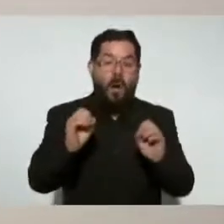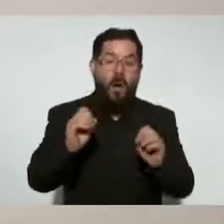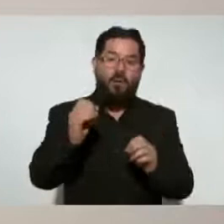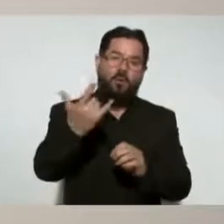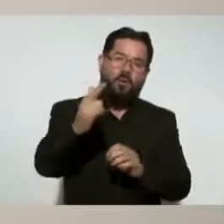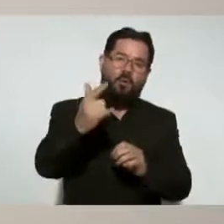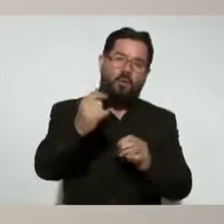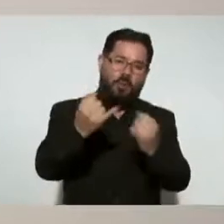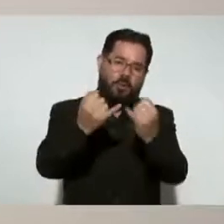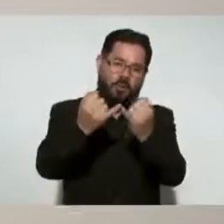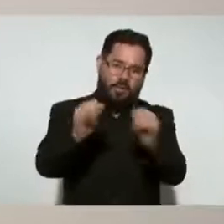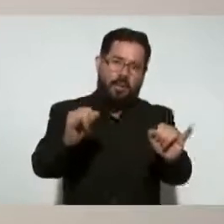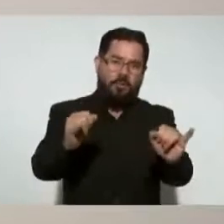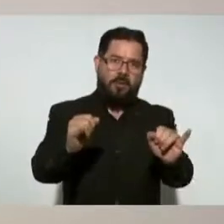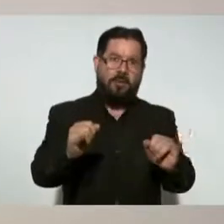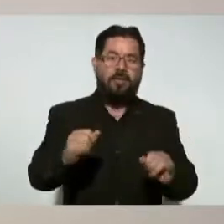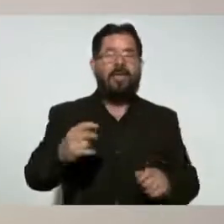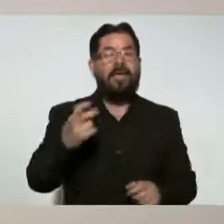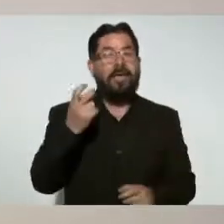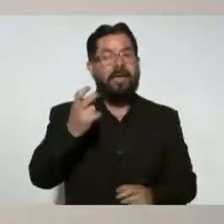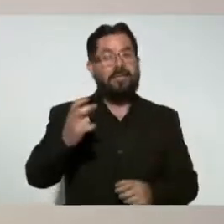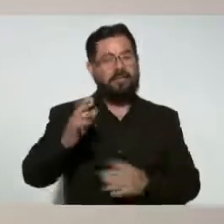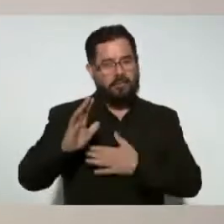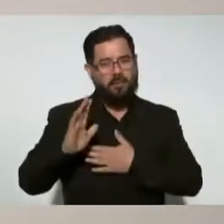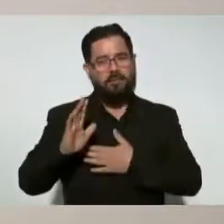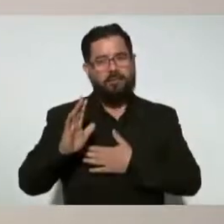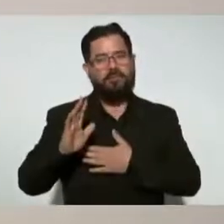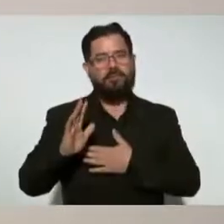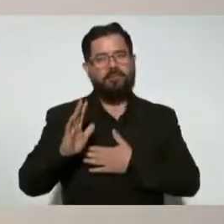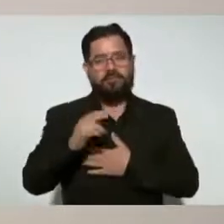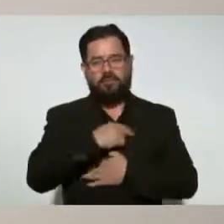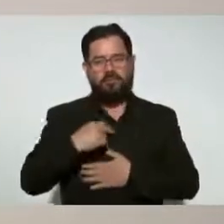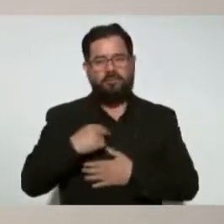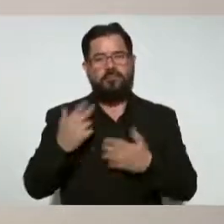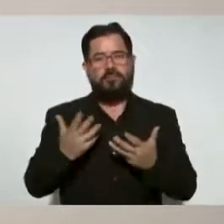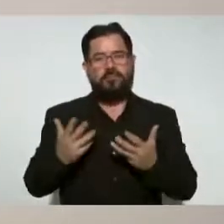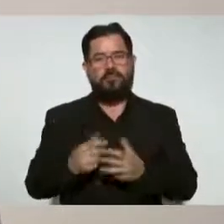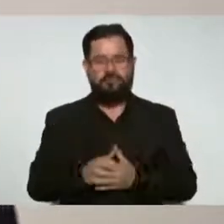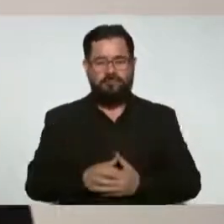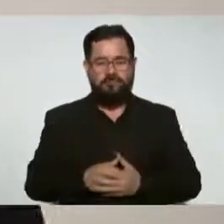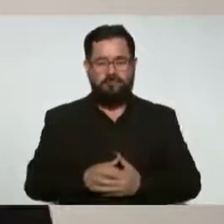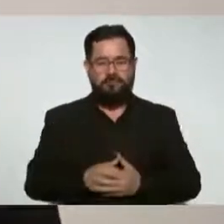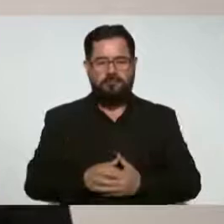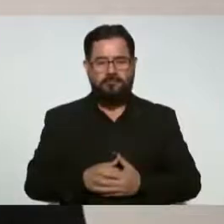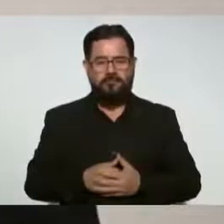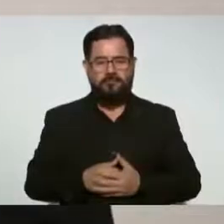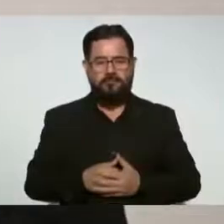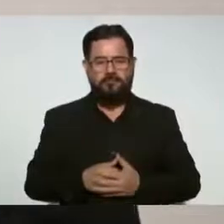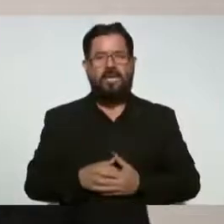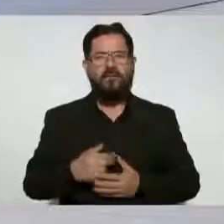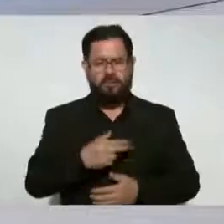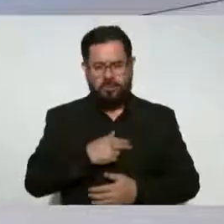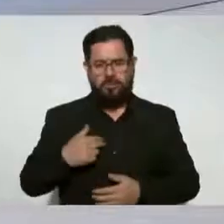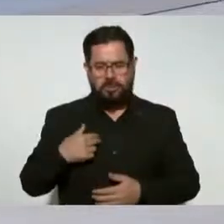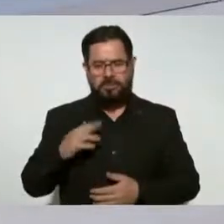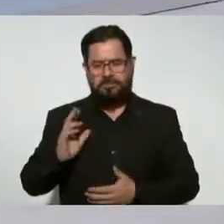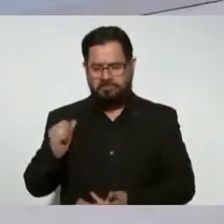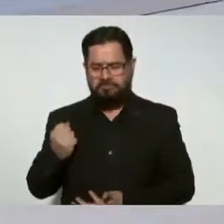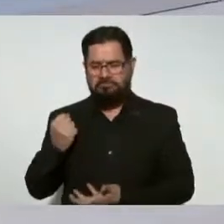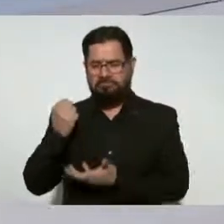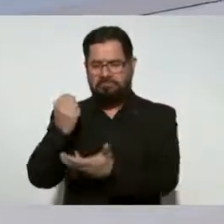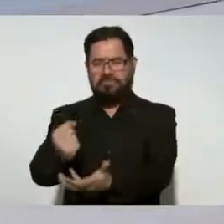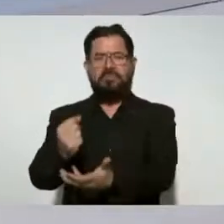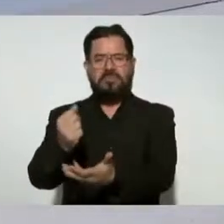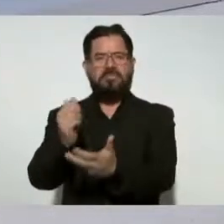el compromiso que se está haciendo. Ya nosotros hemos aportado alrededor